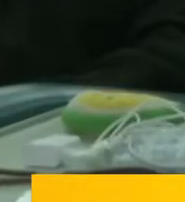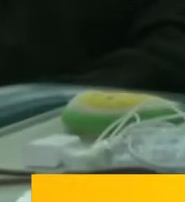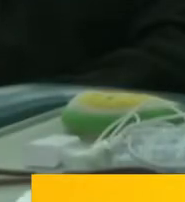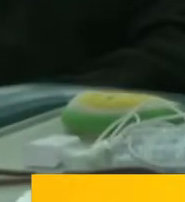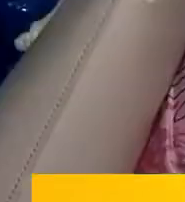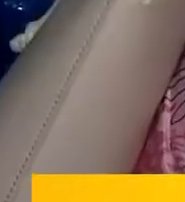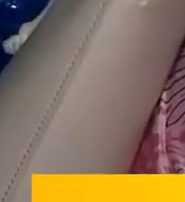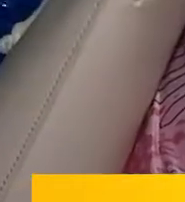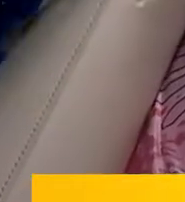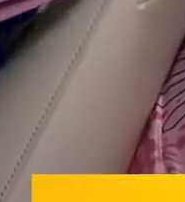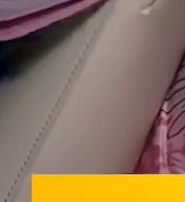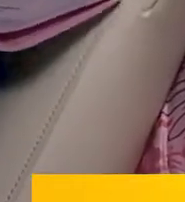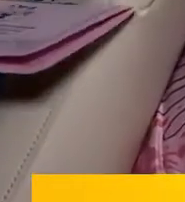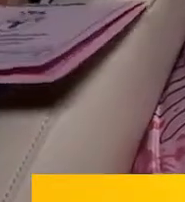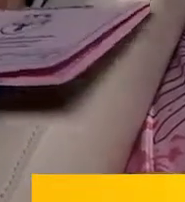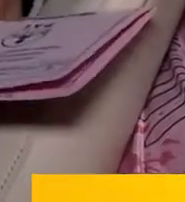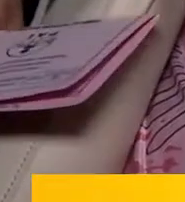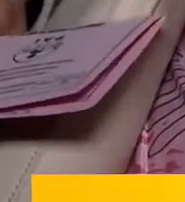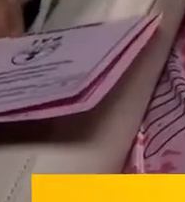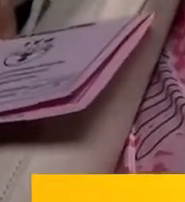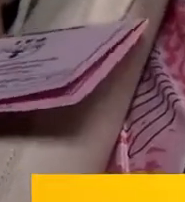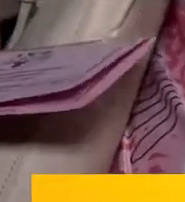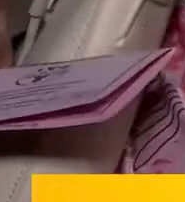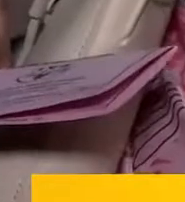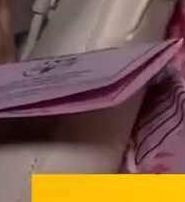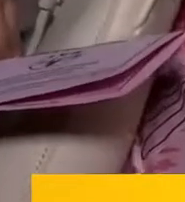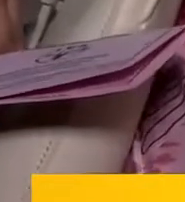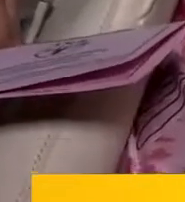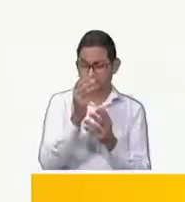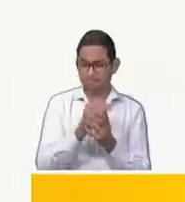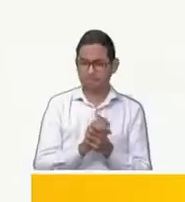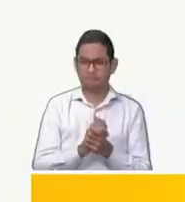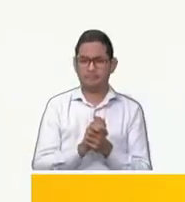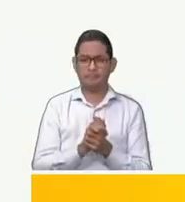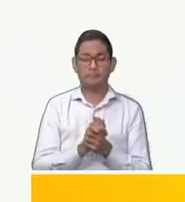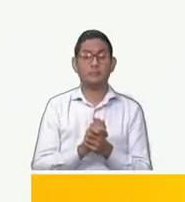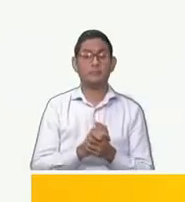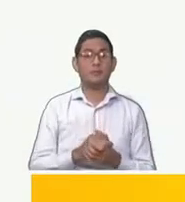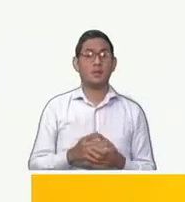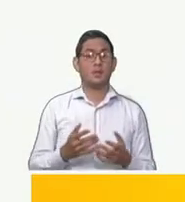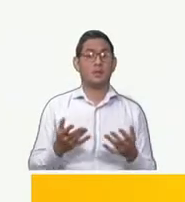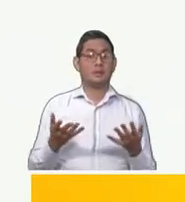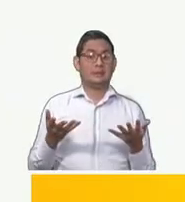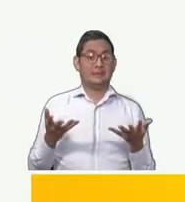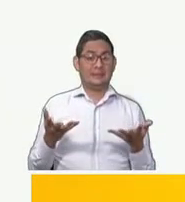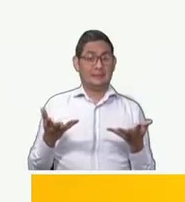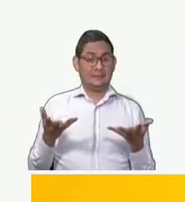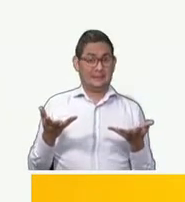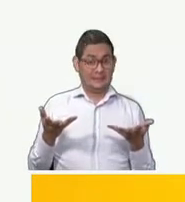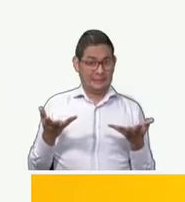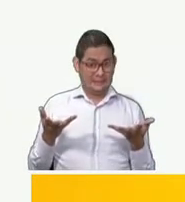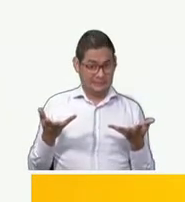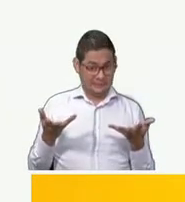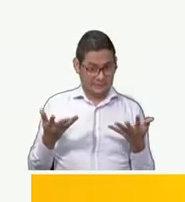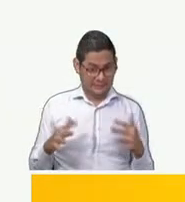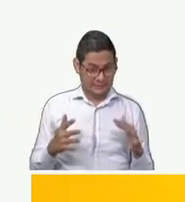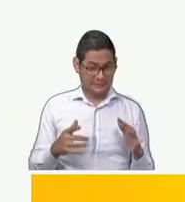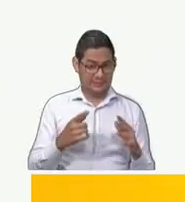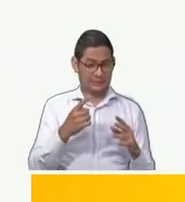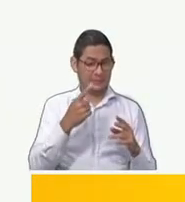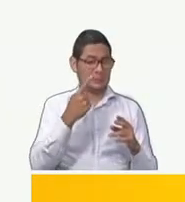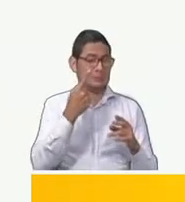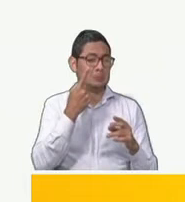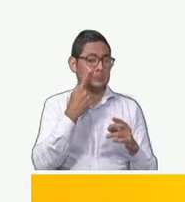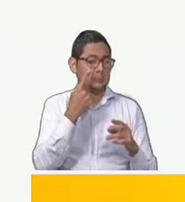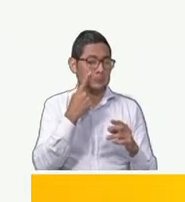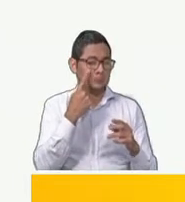crónicas, discapacidad, docentes y mujeres embarazadas. Que hasta el momento, de acuerdo a las bases de datos cruzadas entre el